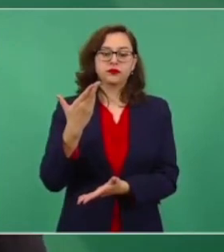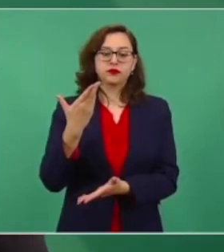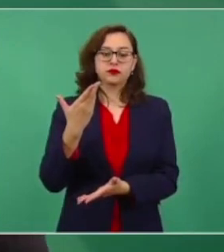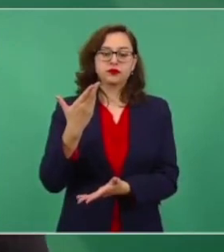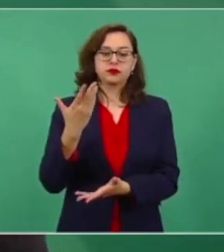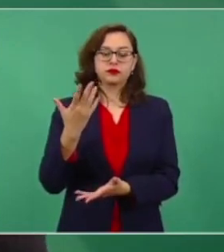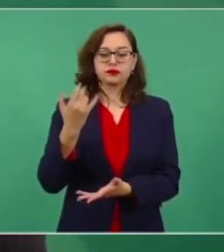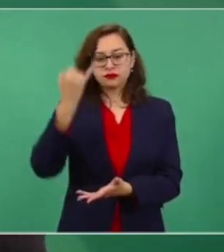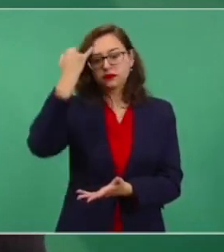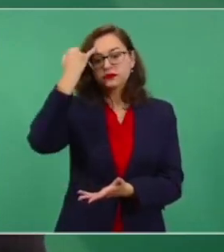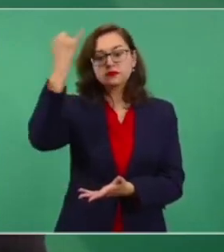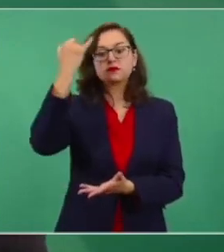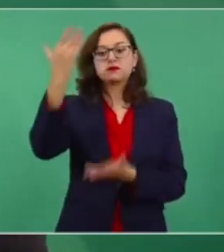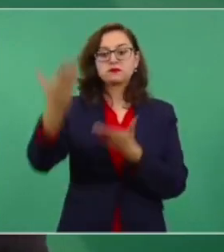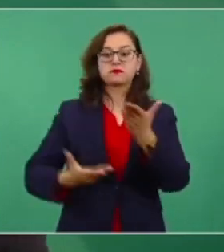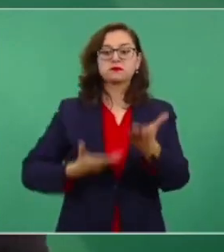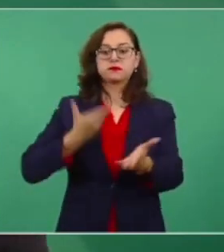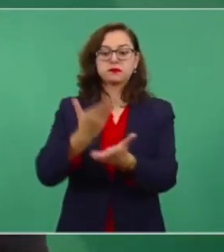una iniciativa